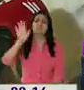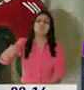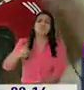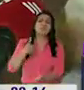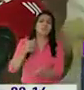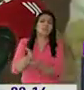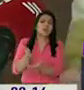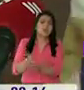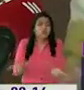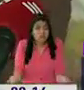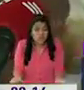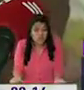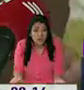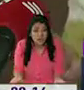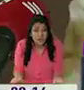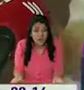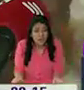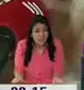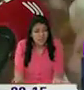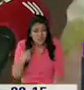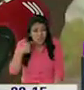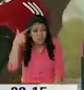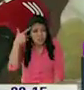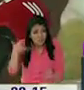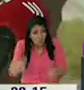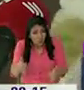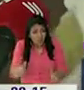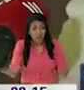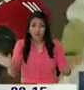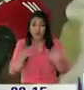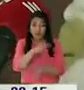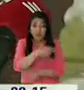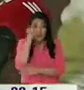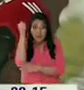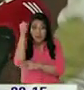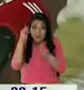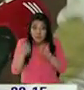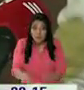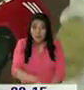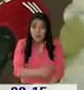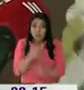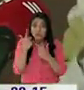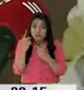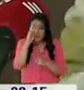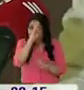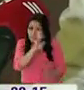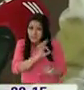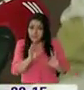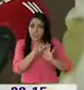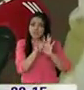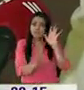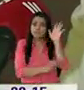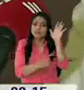sea, ¿qué están? ¿Creen que están jugando con los derechos humanos, con